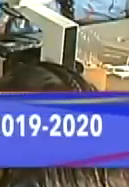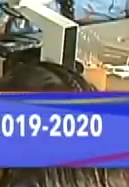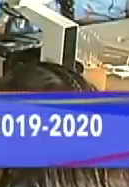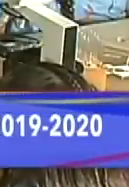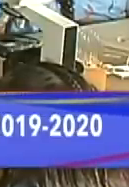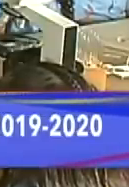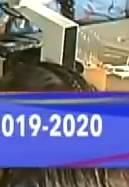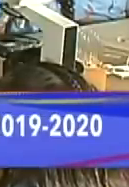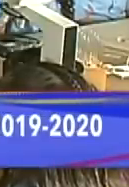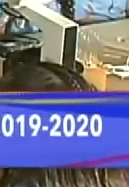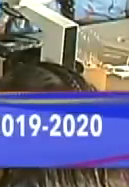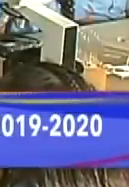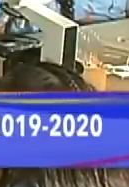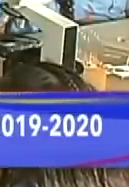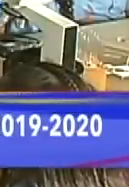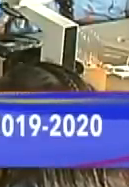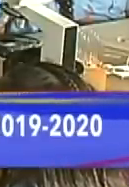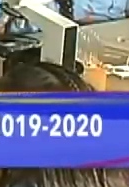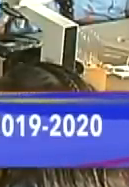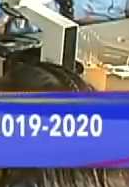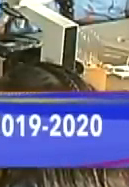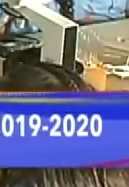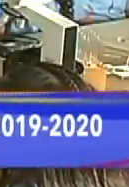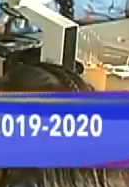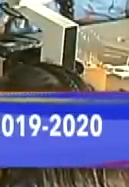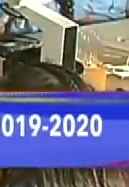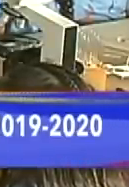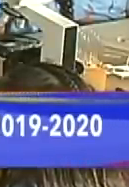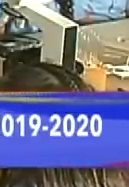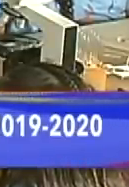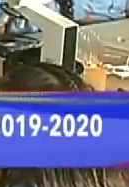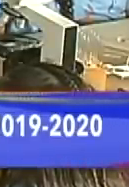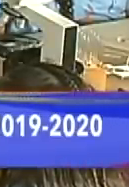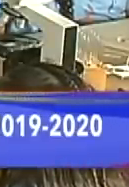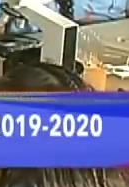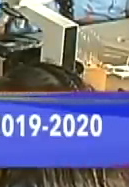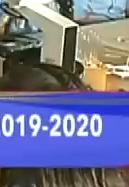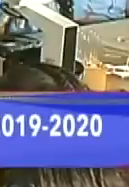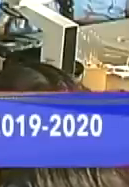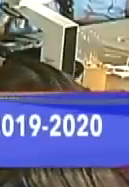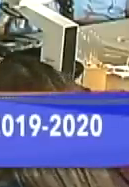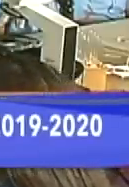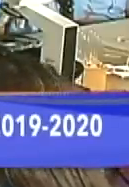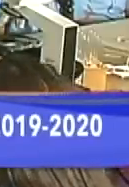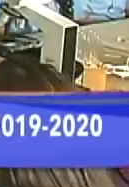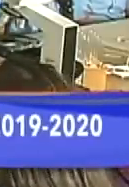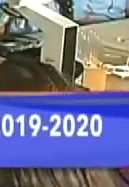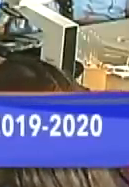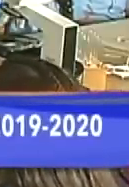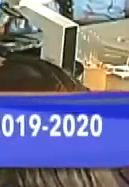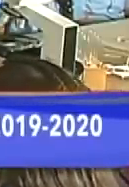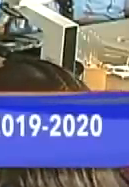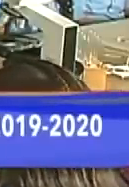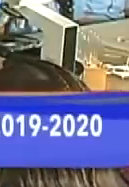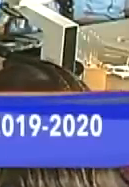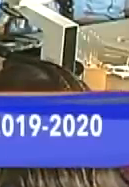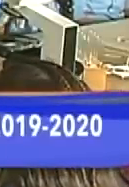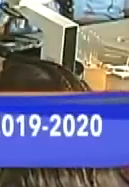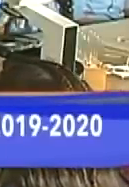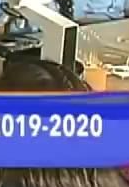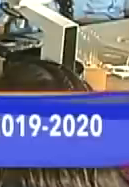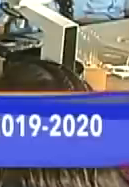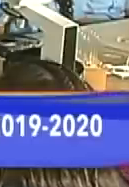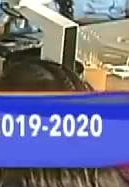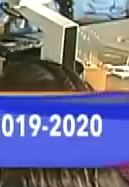la directora de esta hermosa institución pero quiero dejar antes en el uso de la palabra a una compañera de la comunidad de nombre maría en español